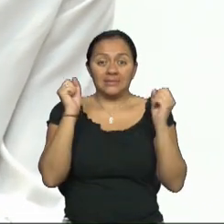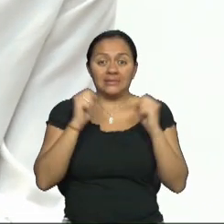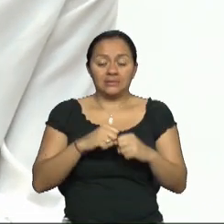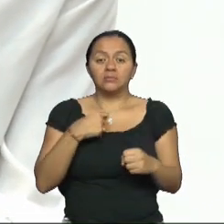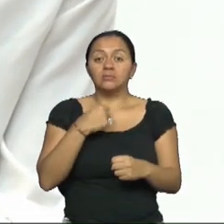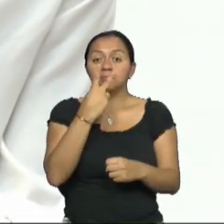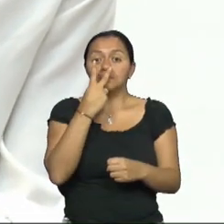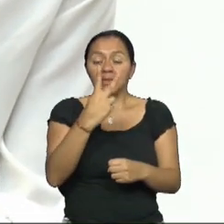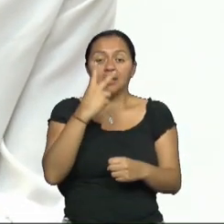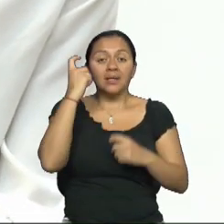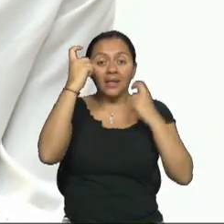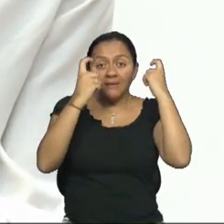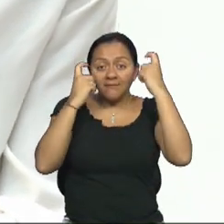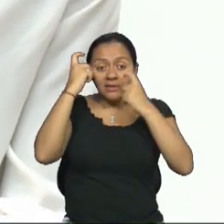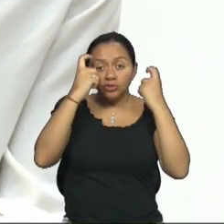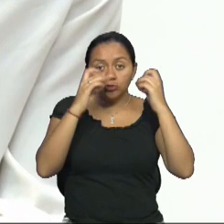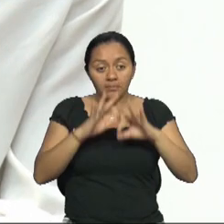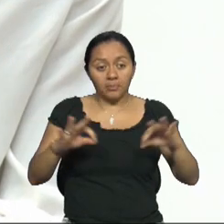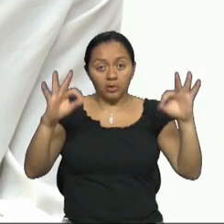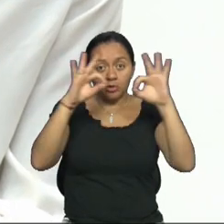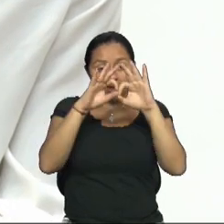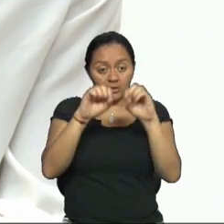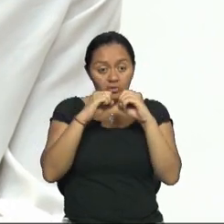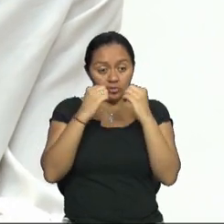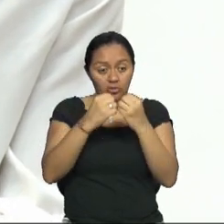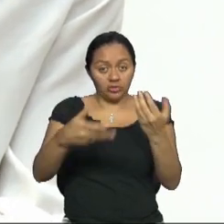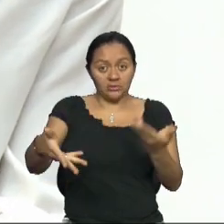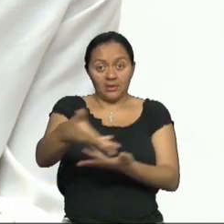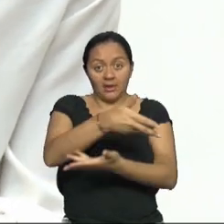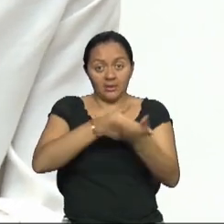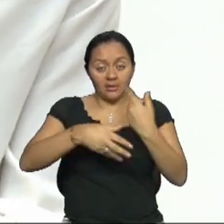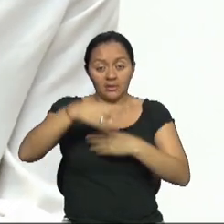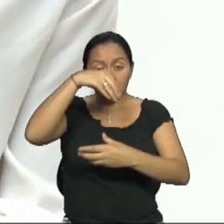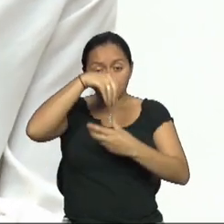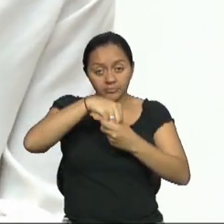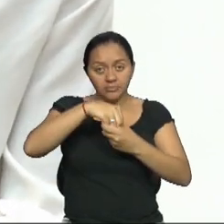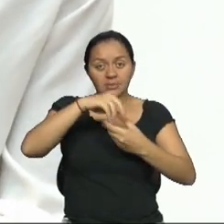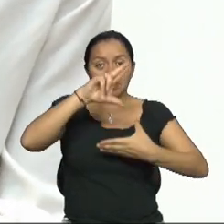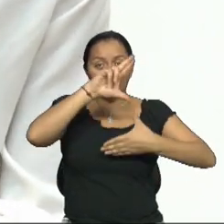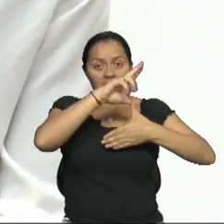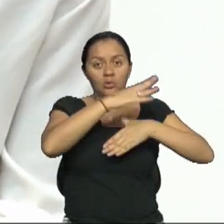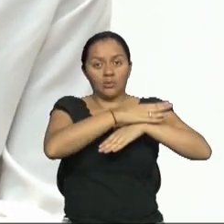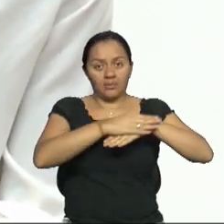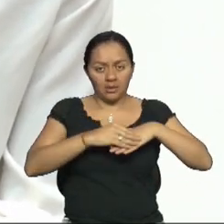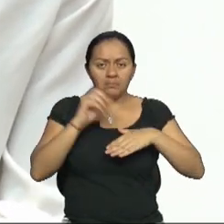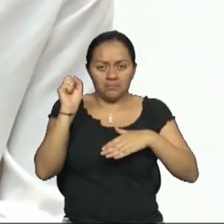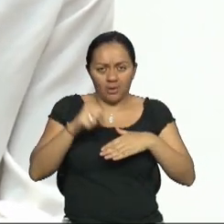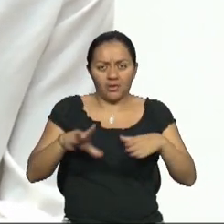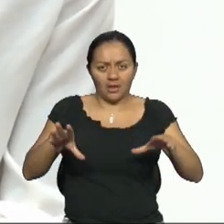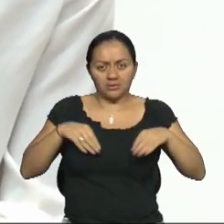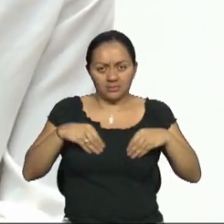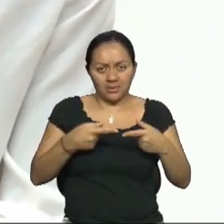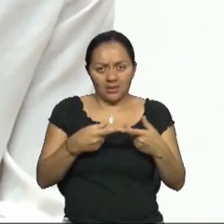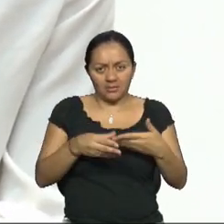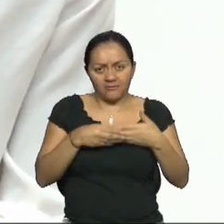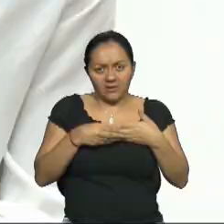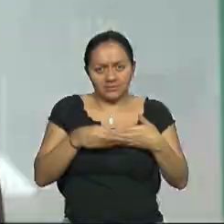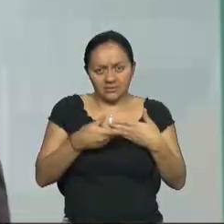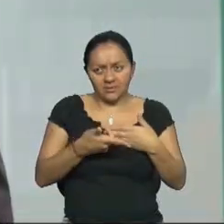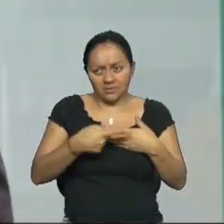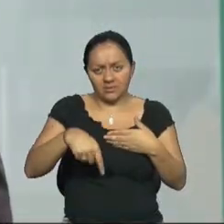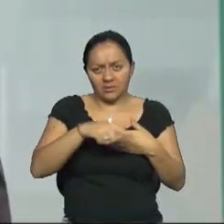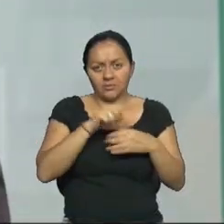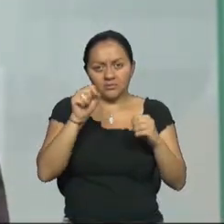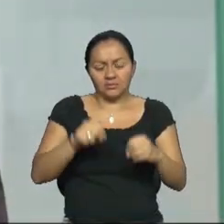de reflexión, de pensamiento de la región, da cabida para ello, no me cabe duda. Un